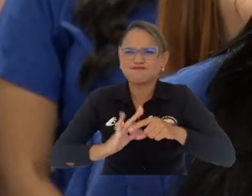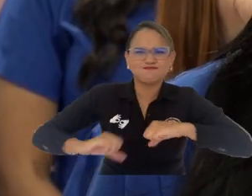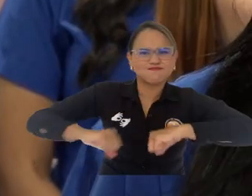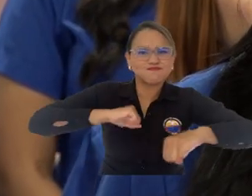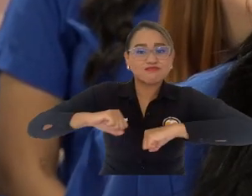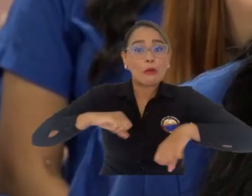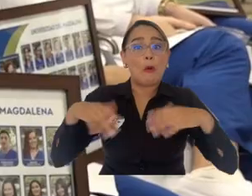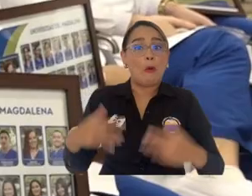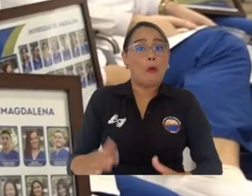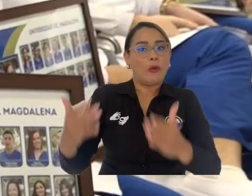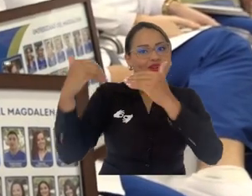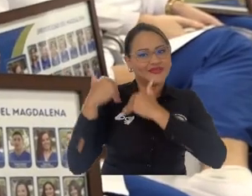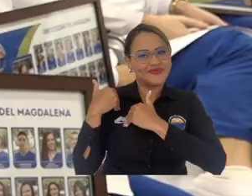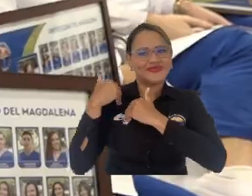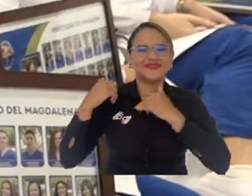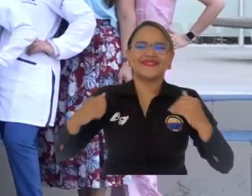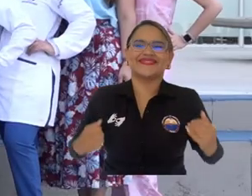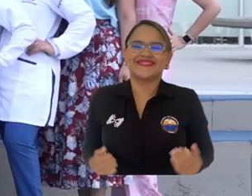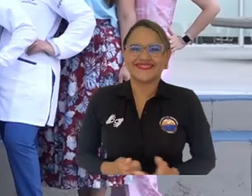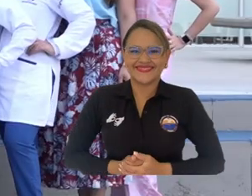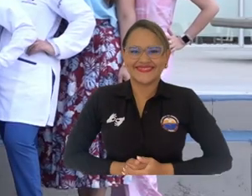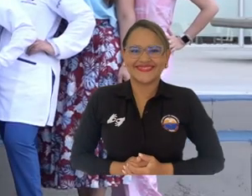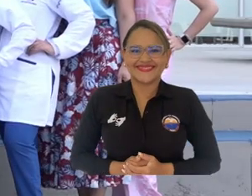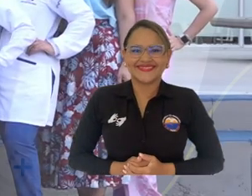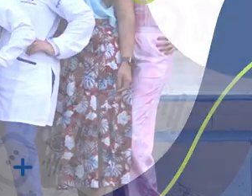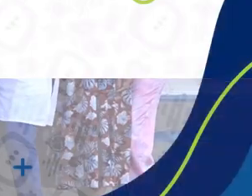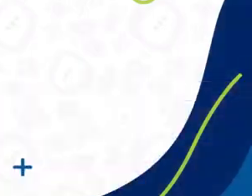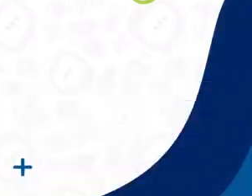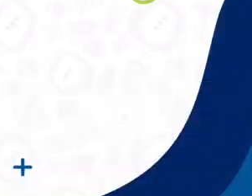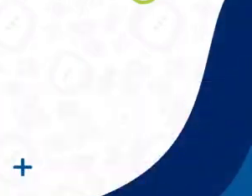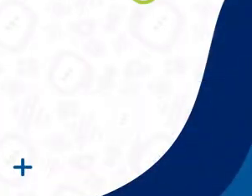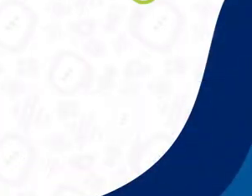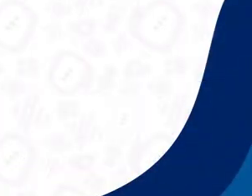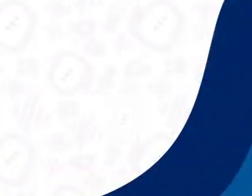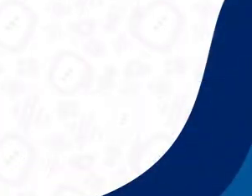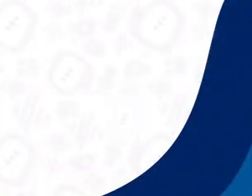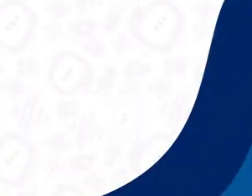viene acompañada de retos y mayores responsabilidades.